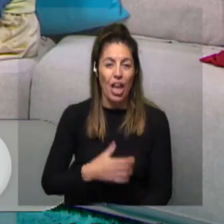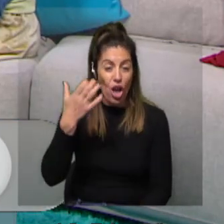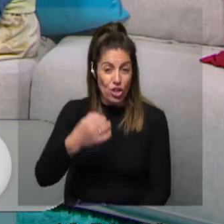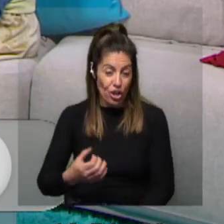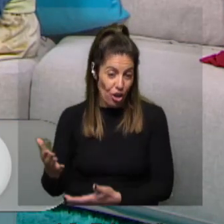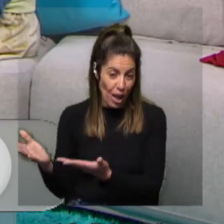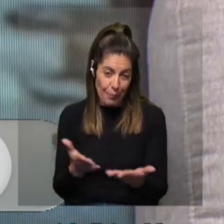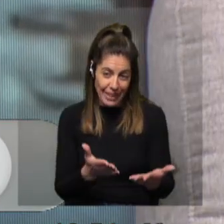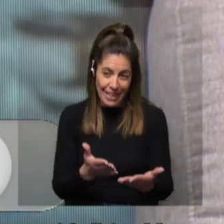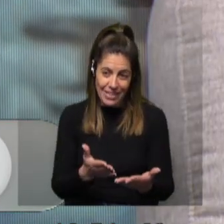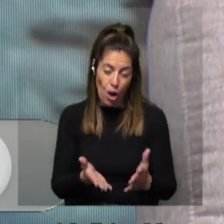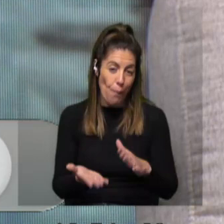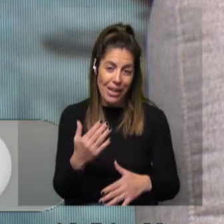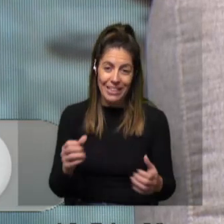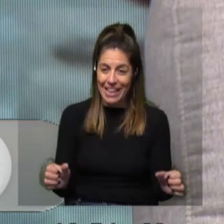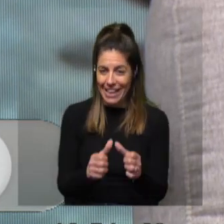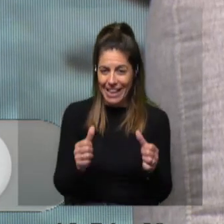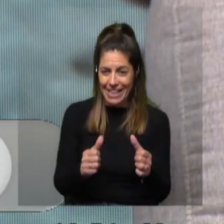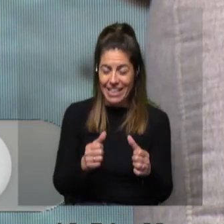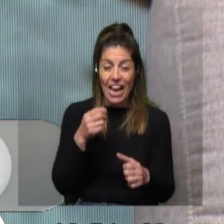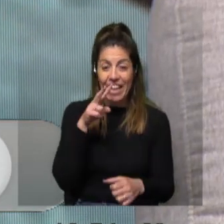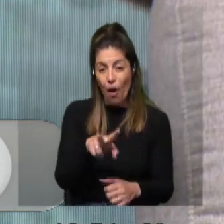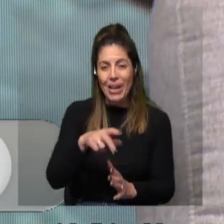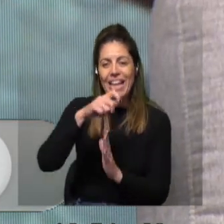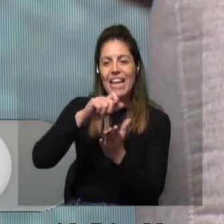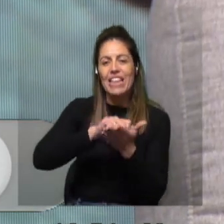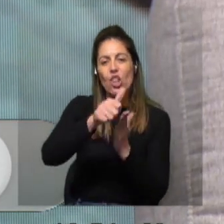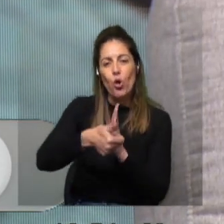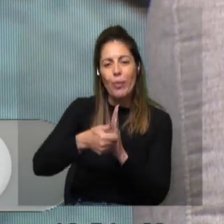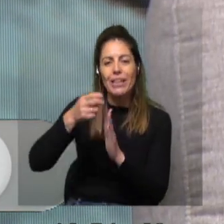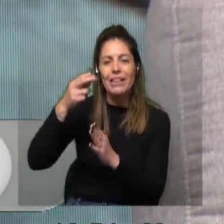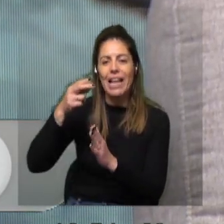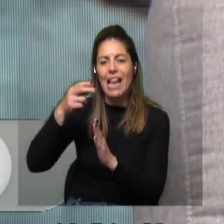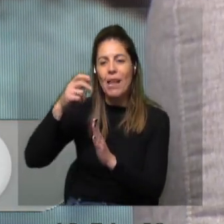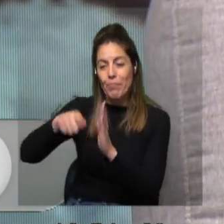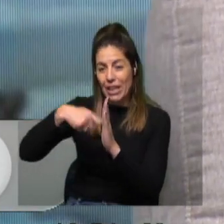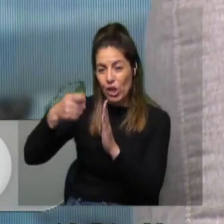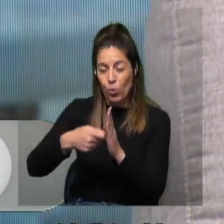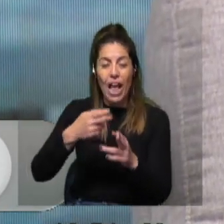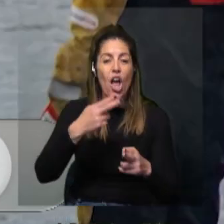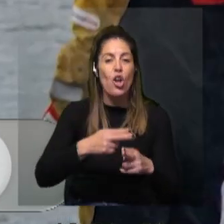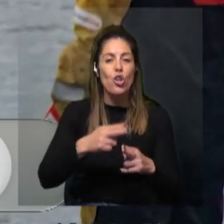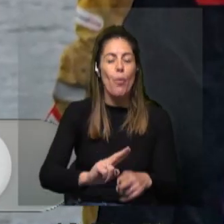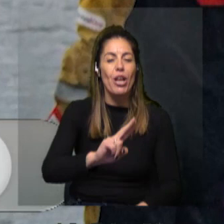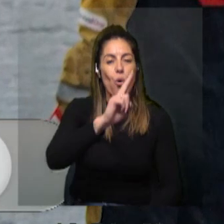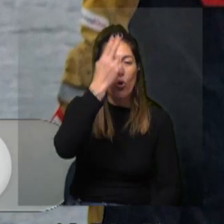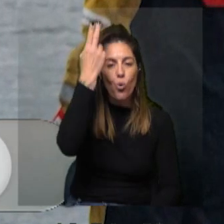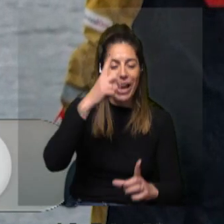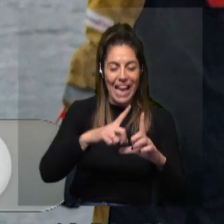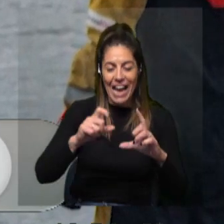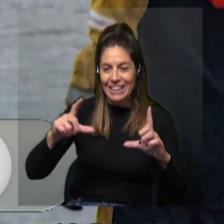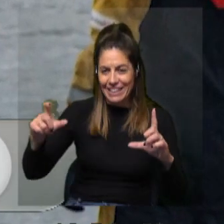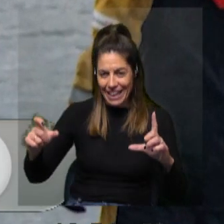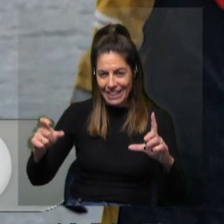está más que hecha. Entonces, a ir a ver este documental que se llama Uruguay Antártico, base científica Antártica Artigas, y